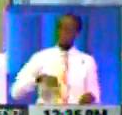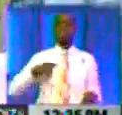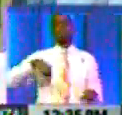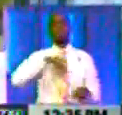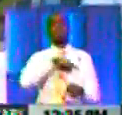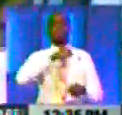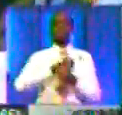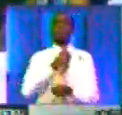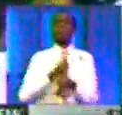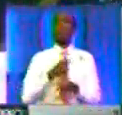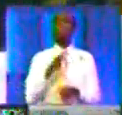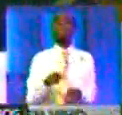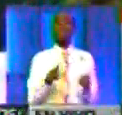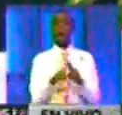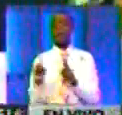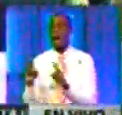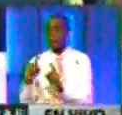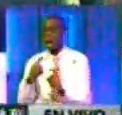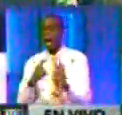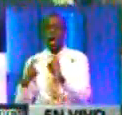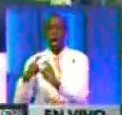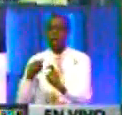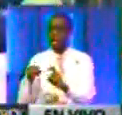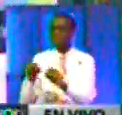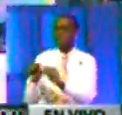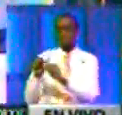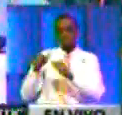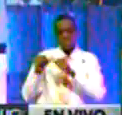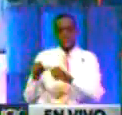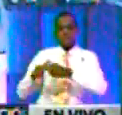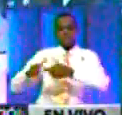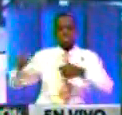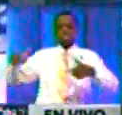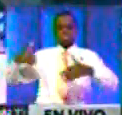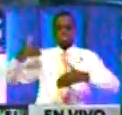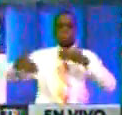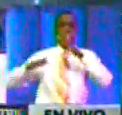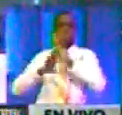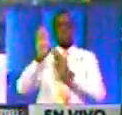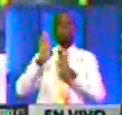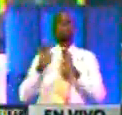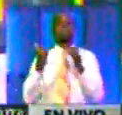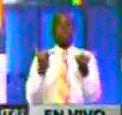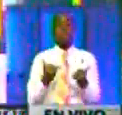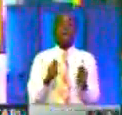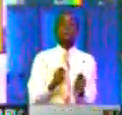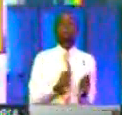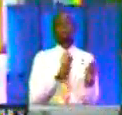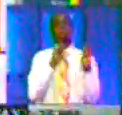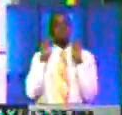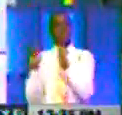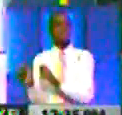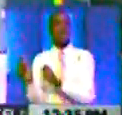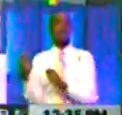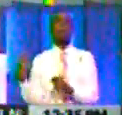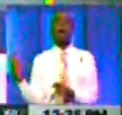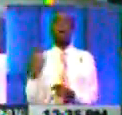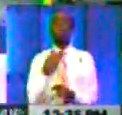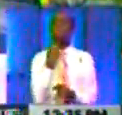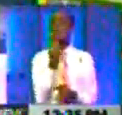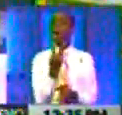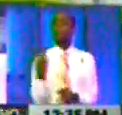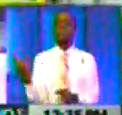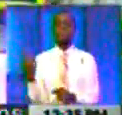la industria camaronera nacional. Pero quiero aprovechar la oportunidad para darle la palabra al compañero Fernando Villamizar,